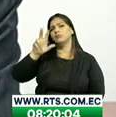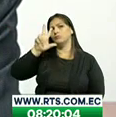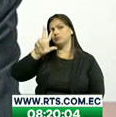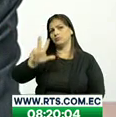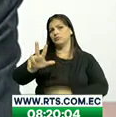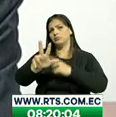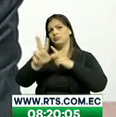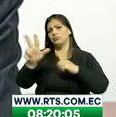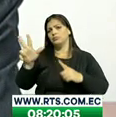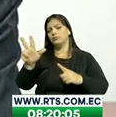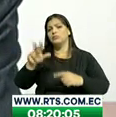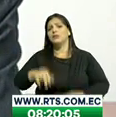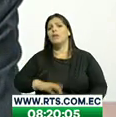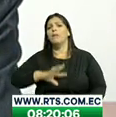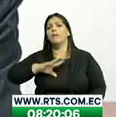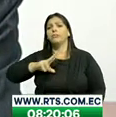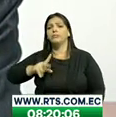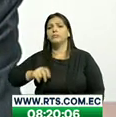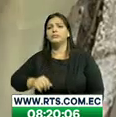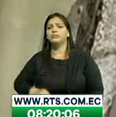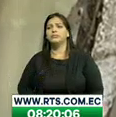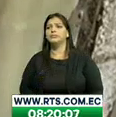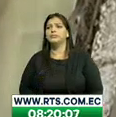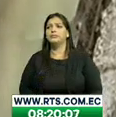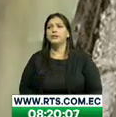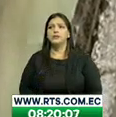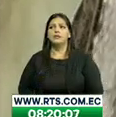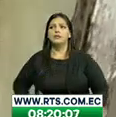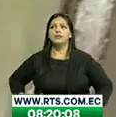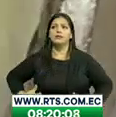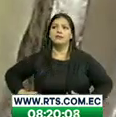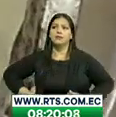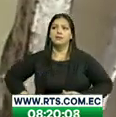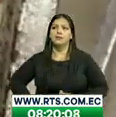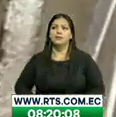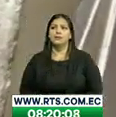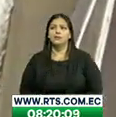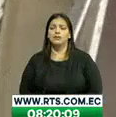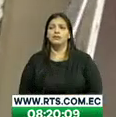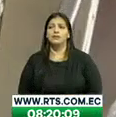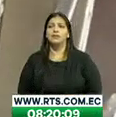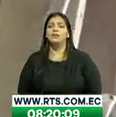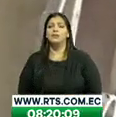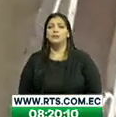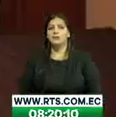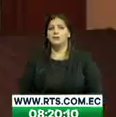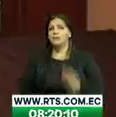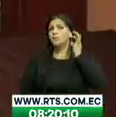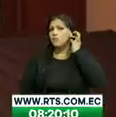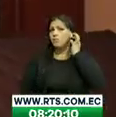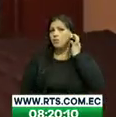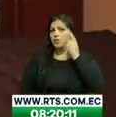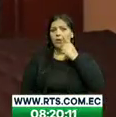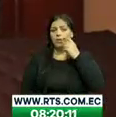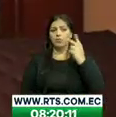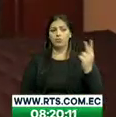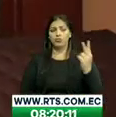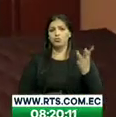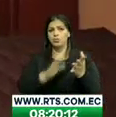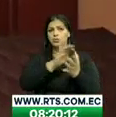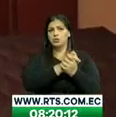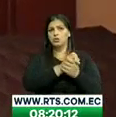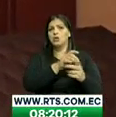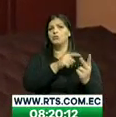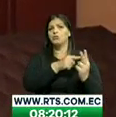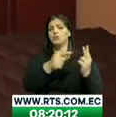estaba en el carro, eran cuatro personas que andaban en este vehículo. Mientras que la víctima, su esposa y su hijo menor de edad, se encuentran con temor. Ya no confían